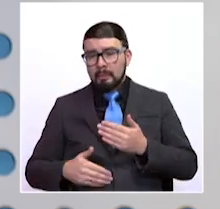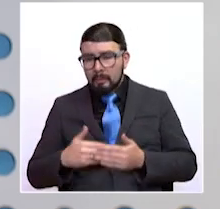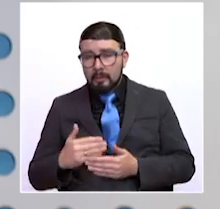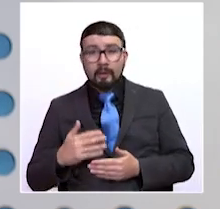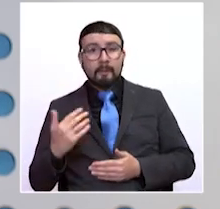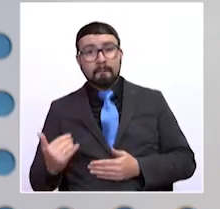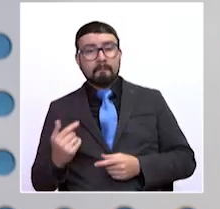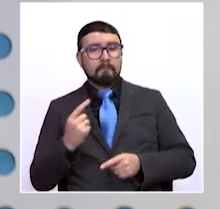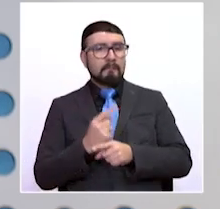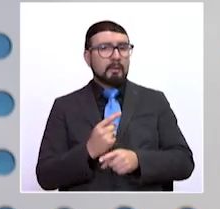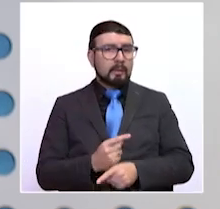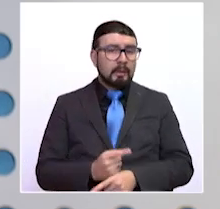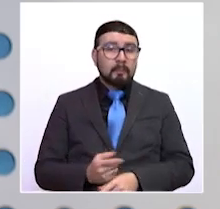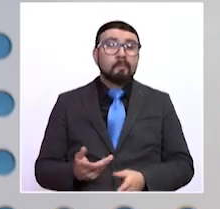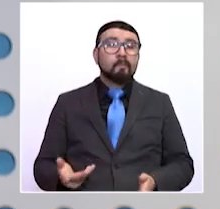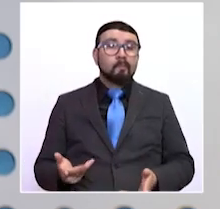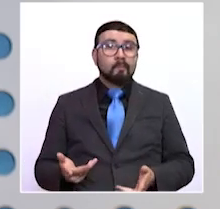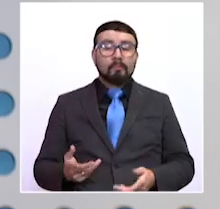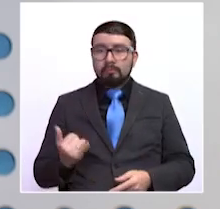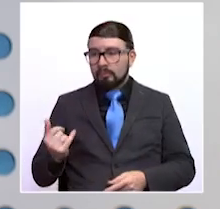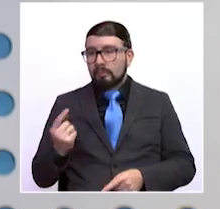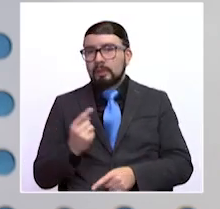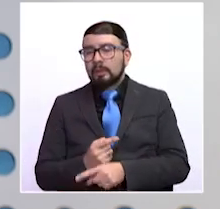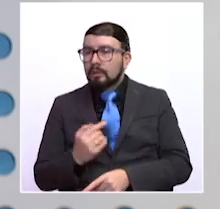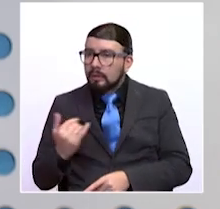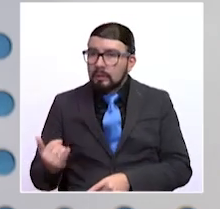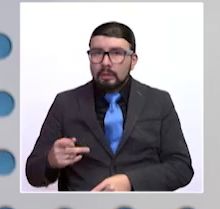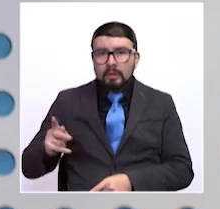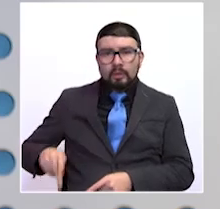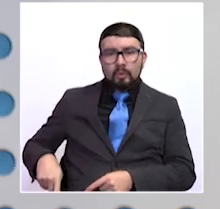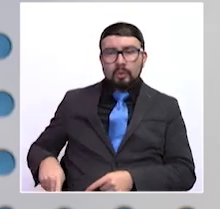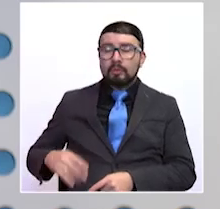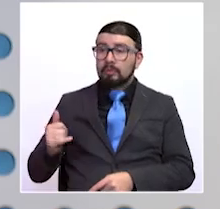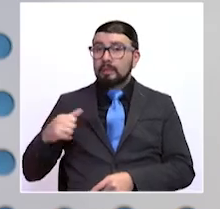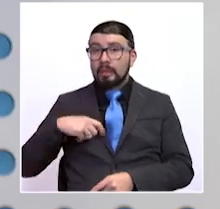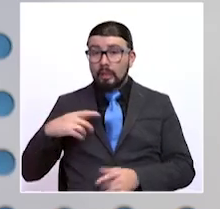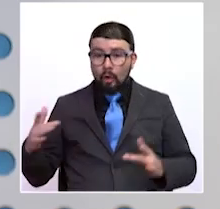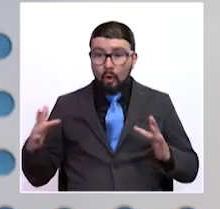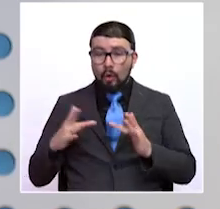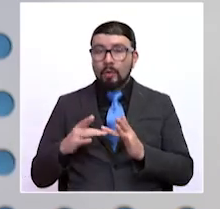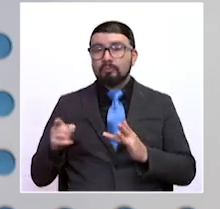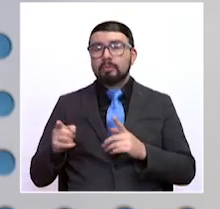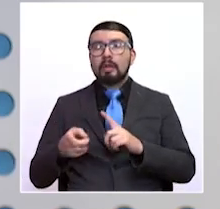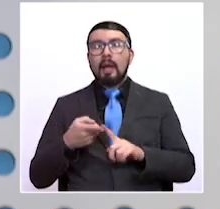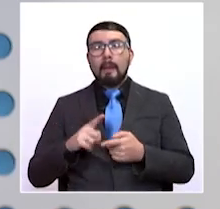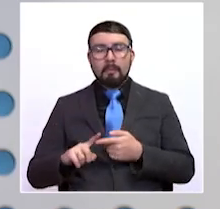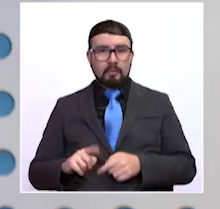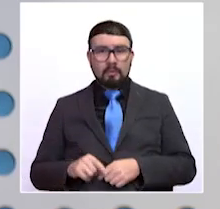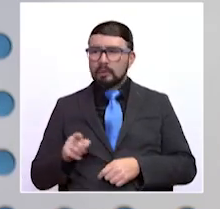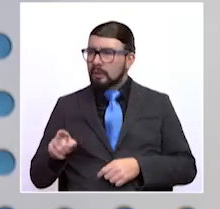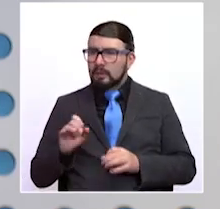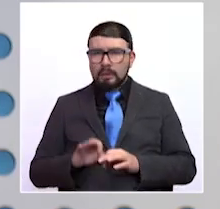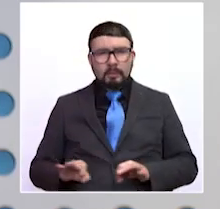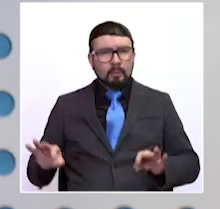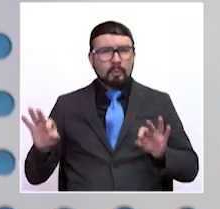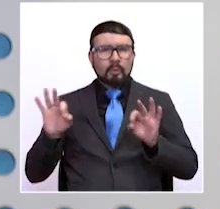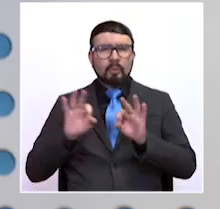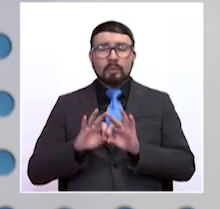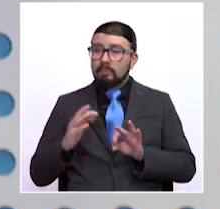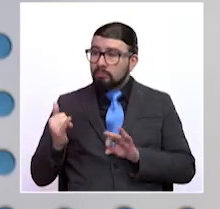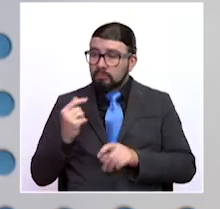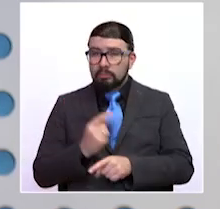que va a la escuela y a medida que tiene contacto con sus amiguitos. Es demasiado importante